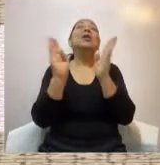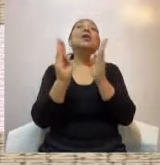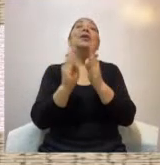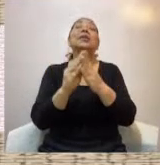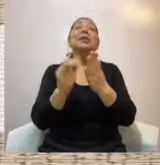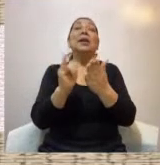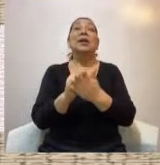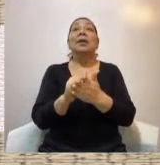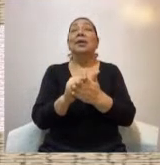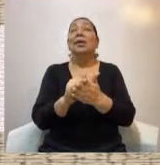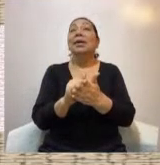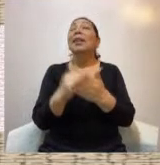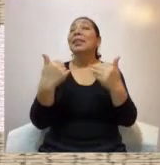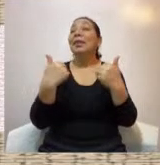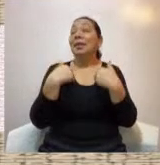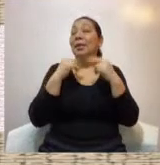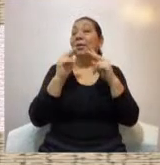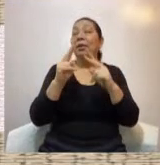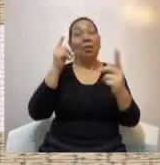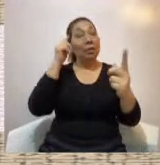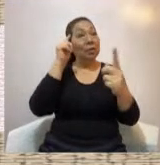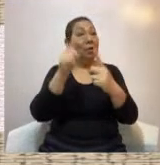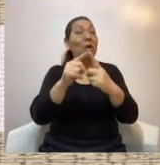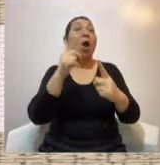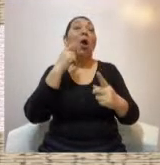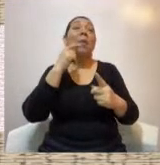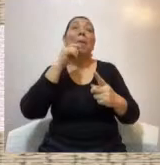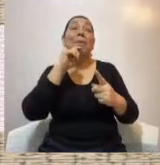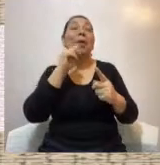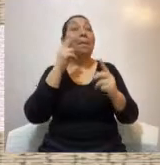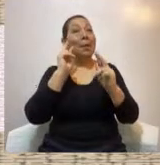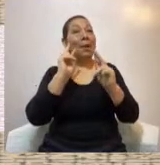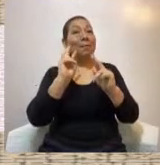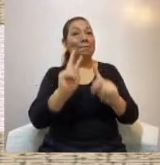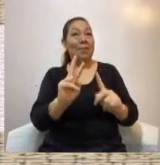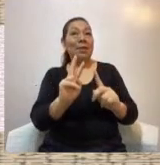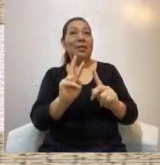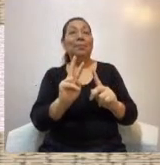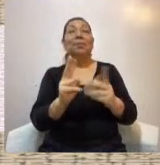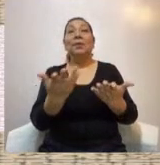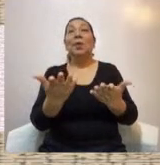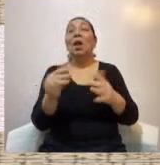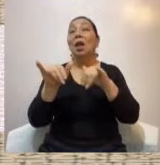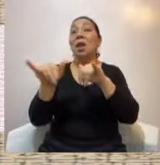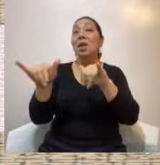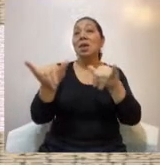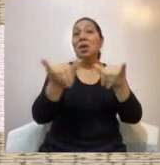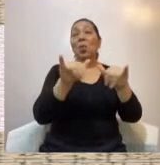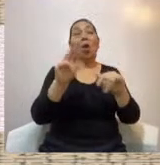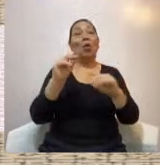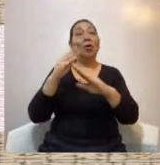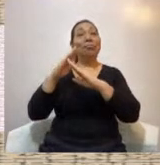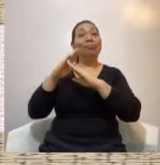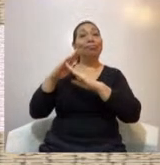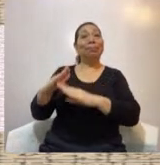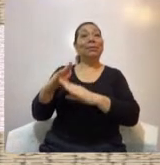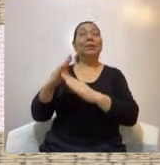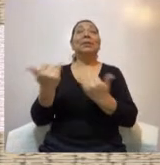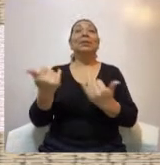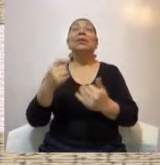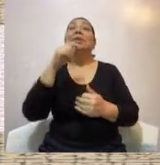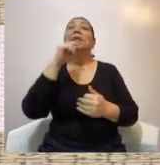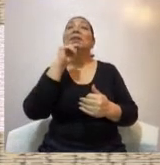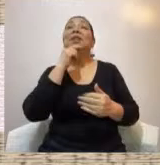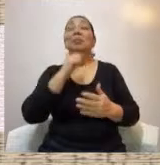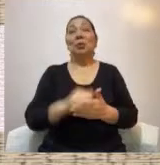Y concretización es tener en cuenta el enfoque de género para darnos cuenta de que la igualdad y no discriminación